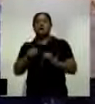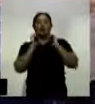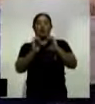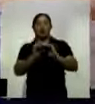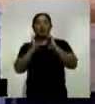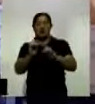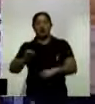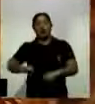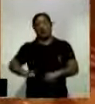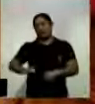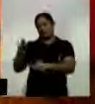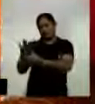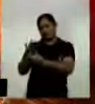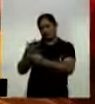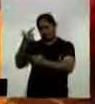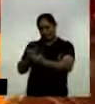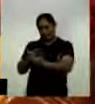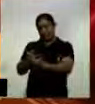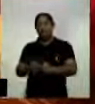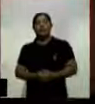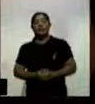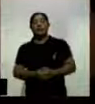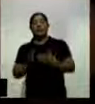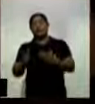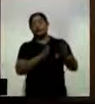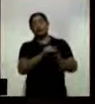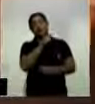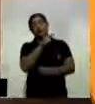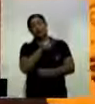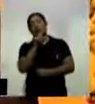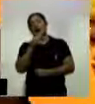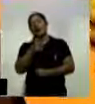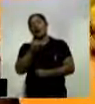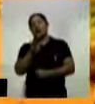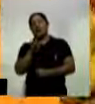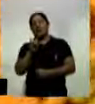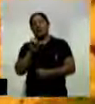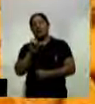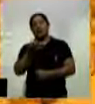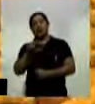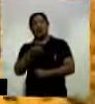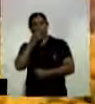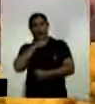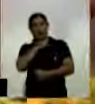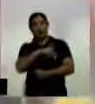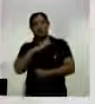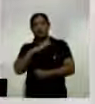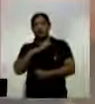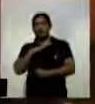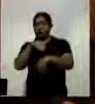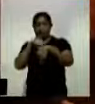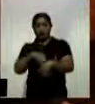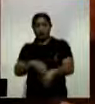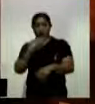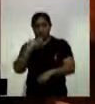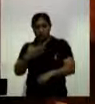su parte, Gabriel Aguilar, comerciante de este centro de abasto, dijo que atiende las recomendaciones de las autoridades sanitarias.